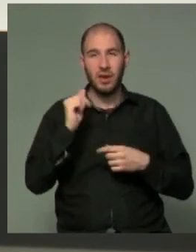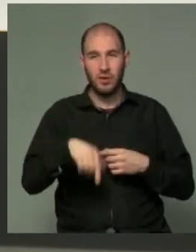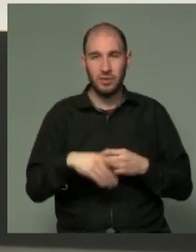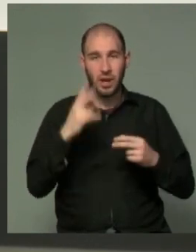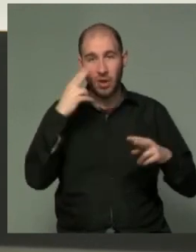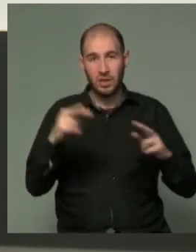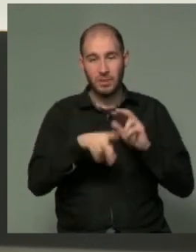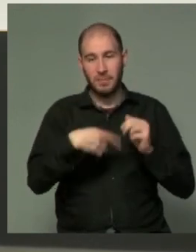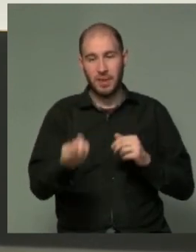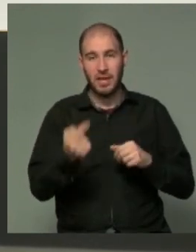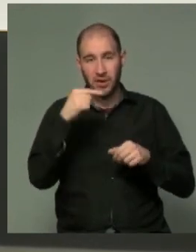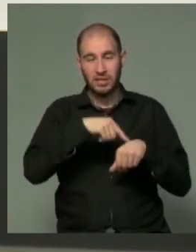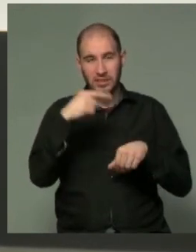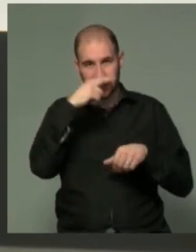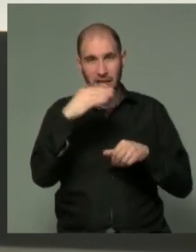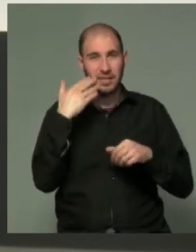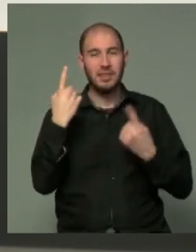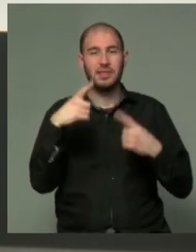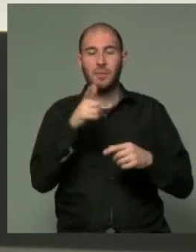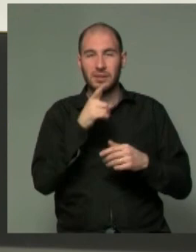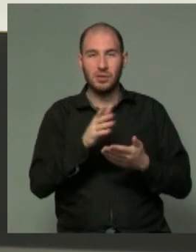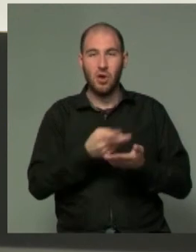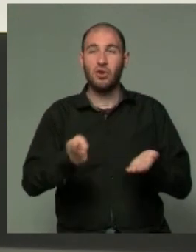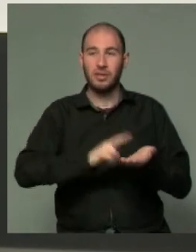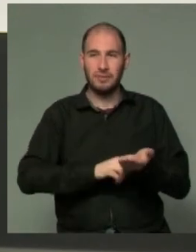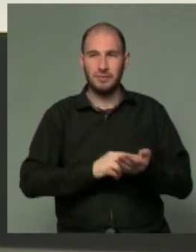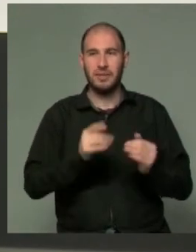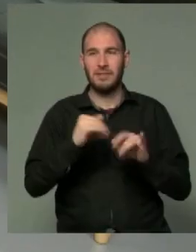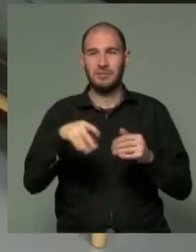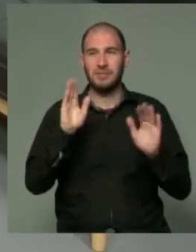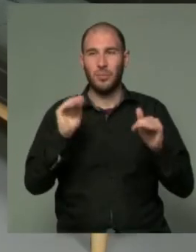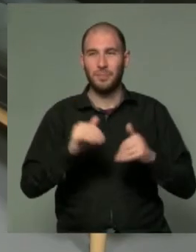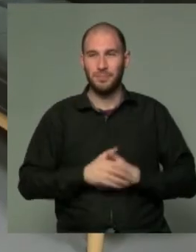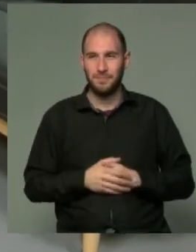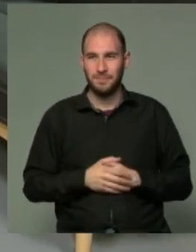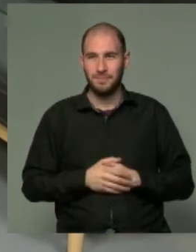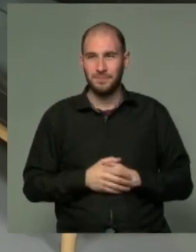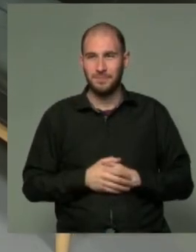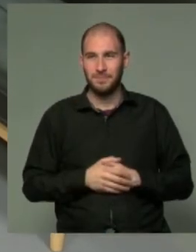Nos volvemos a reencontrar mañana a las 19 horas con un nuevo Distintos Parecidos y un nuevo debate. Chau, chau.